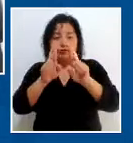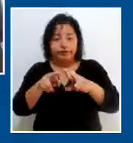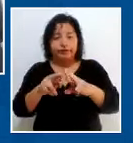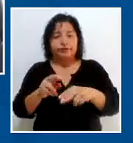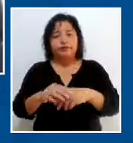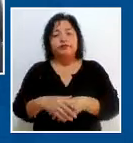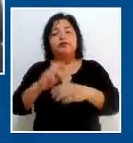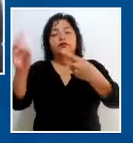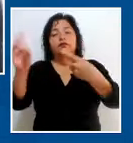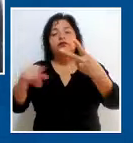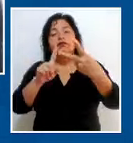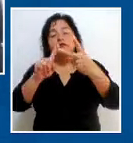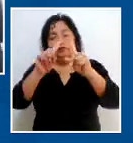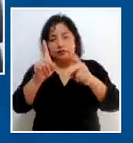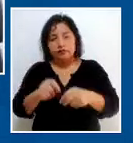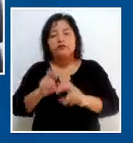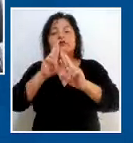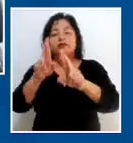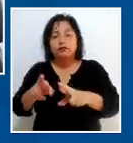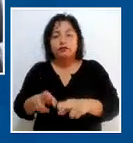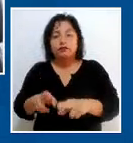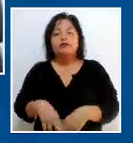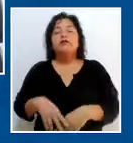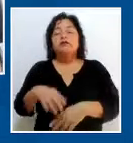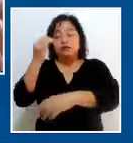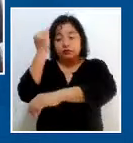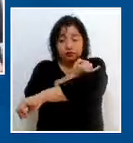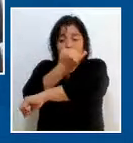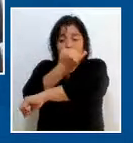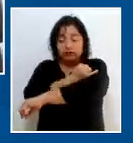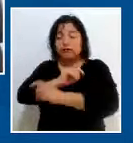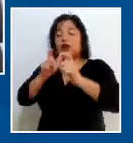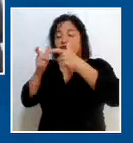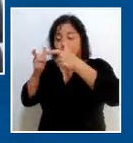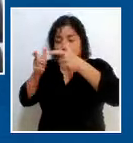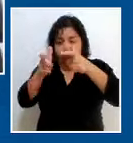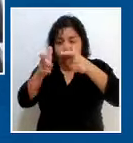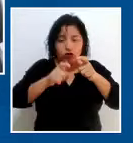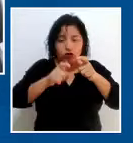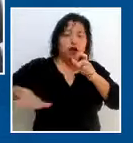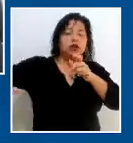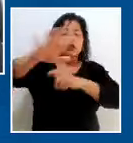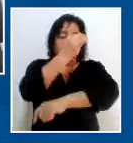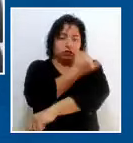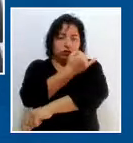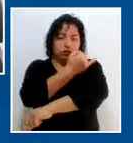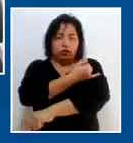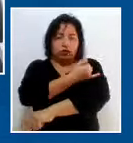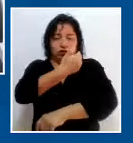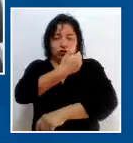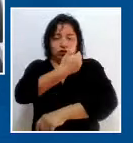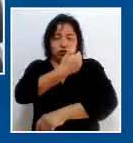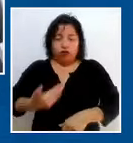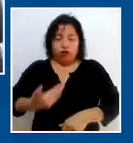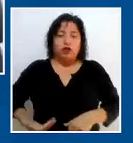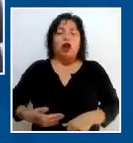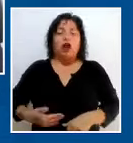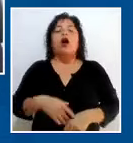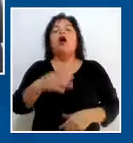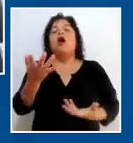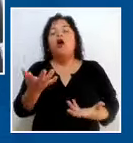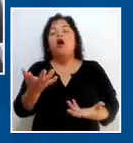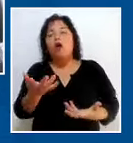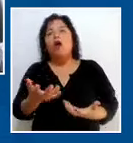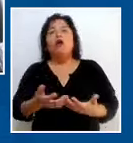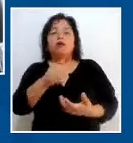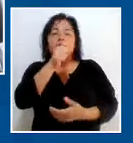la segunda pregunta, la entidad que supervisa a todas las instituciones públicas o privadas es la Autoridad